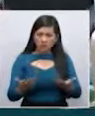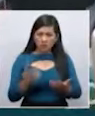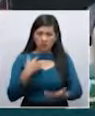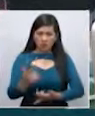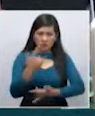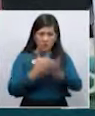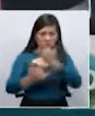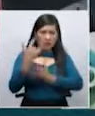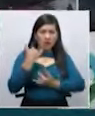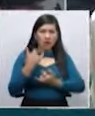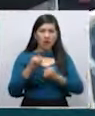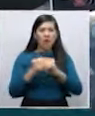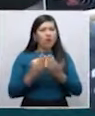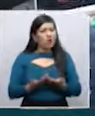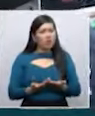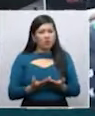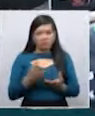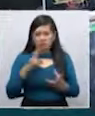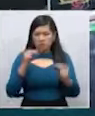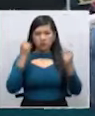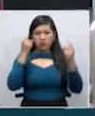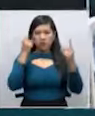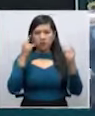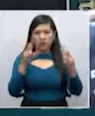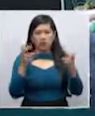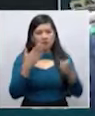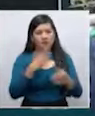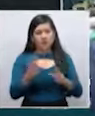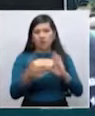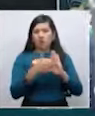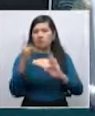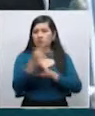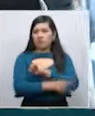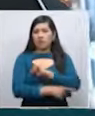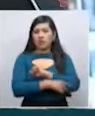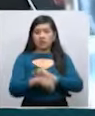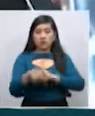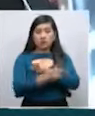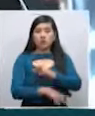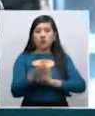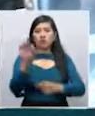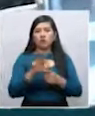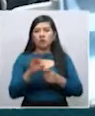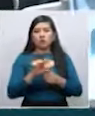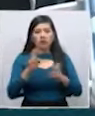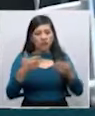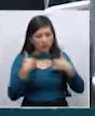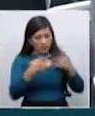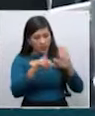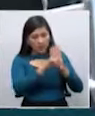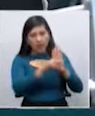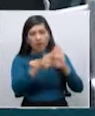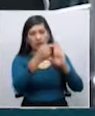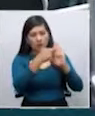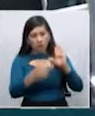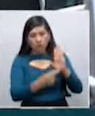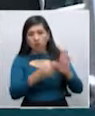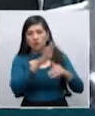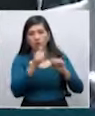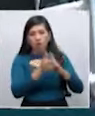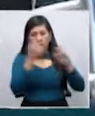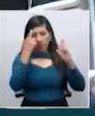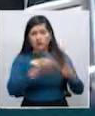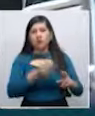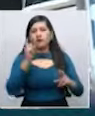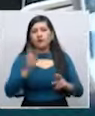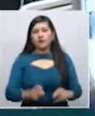chantajeando? ¿Nos quieren extorsionar? ¿Qué quieren hacer con este país? El país no funciona así. El país tiene una normativa, tiene un marco de leyes, los cuales tienen que